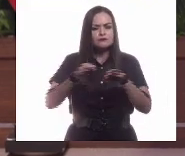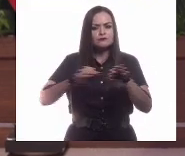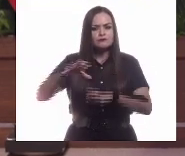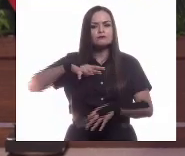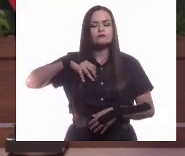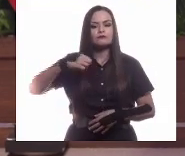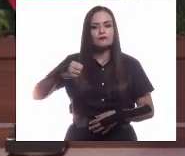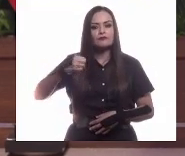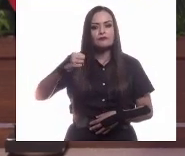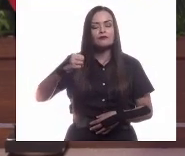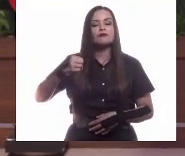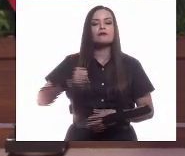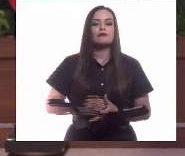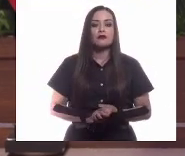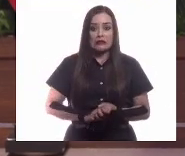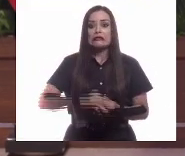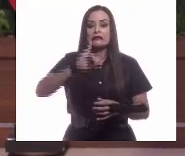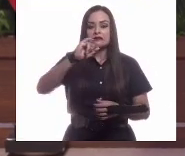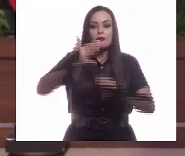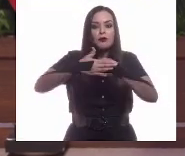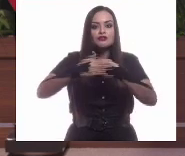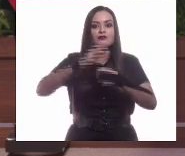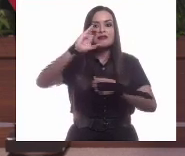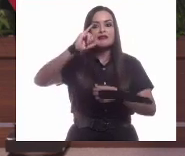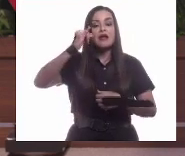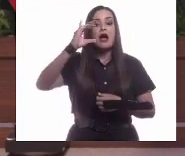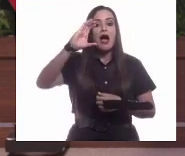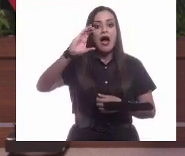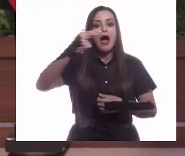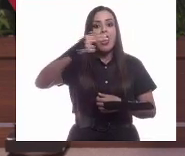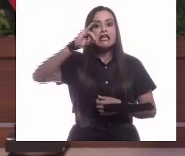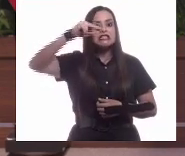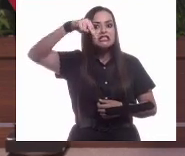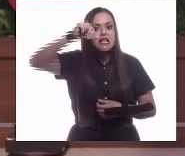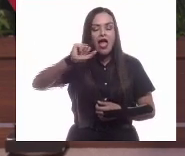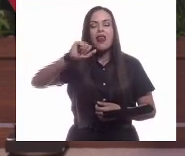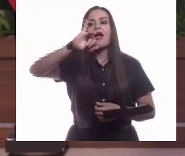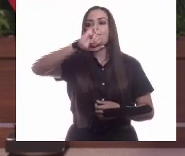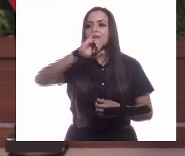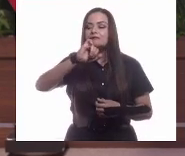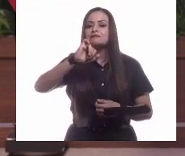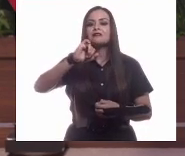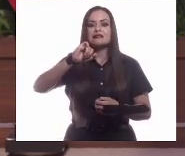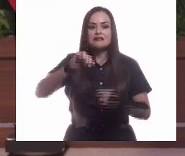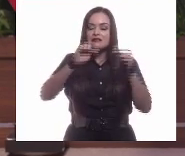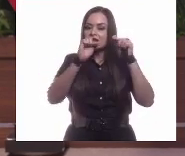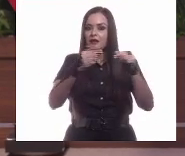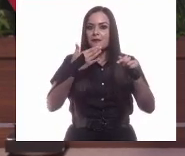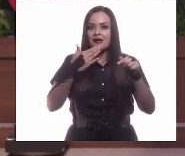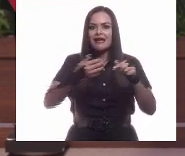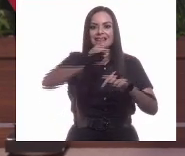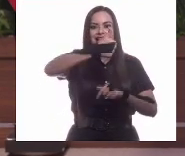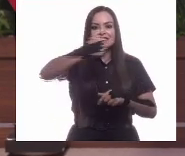lograr una ruta directa con China, la segunda economía más grande del mundo, que tiene un mercado potencial de más de